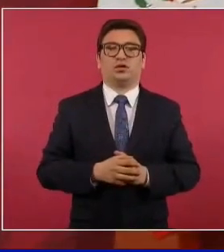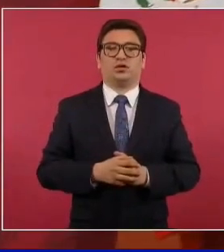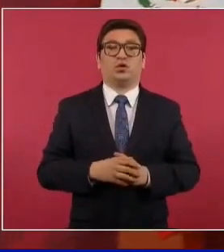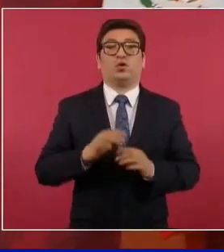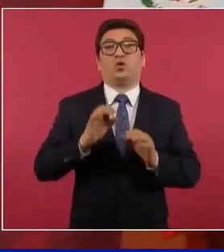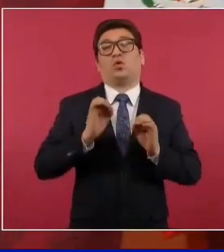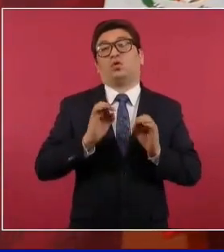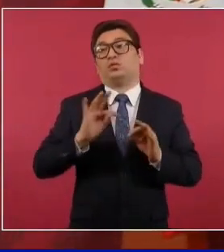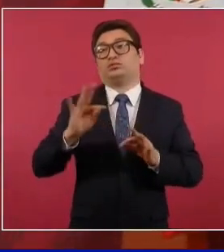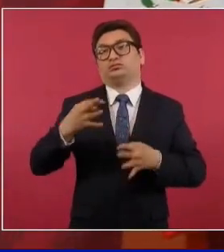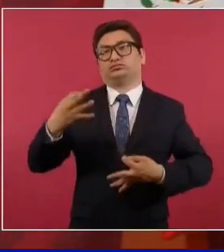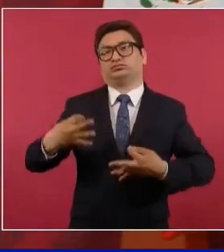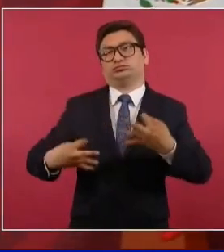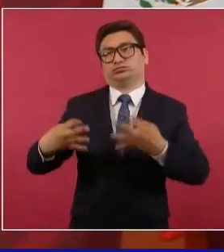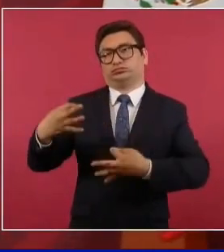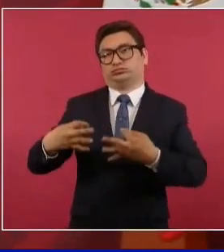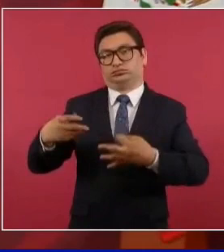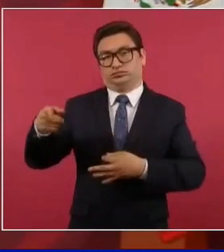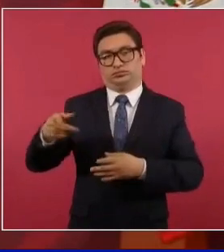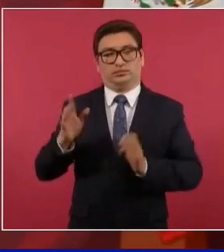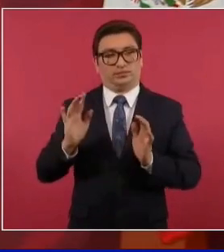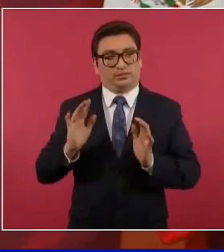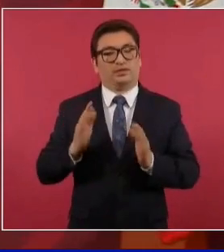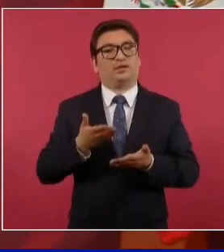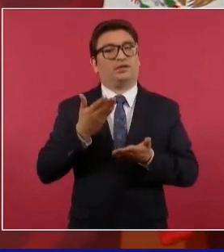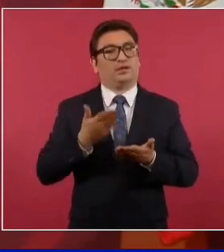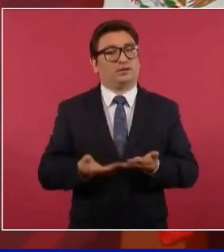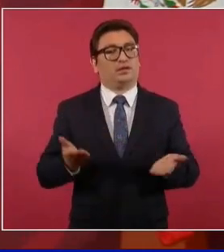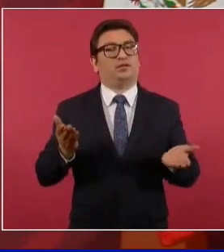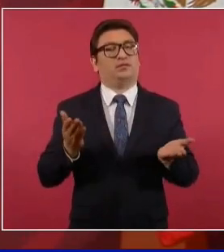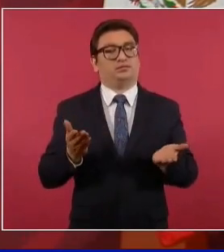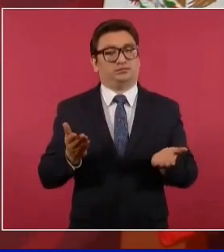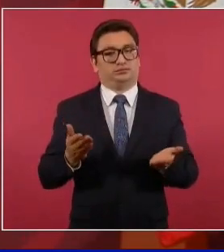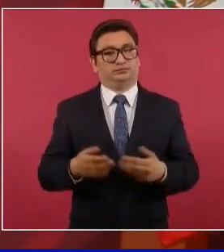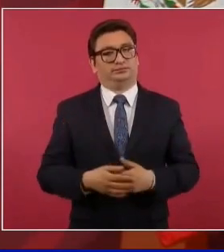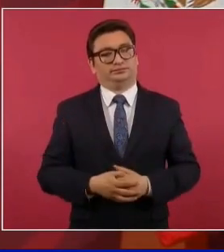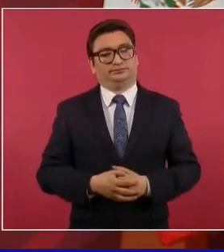en la Corte. Es que ahora